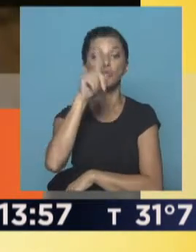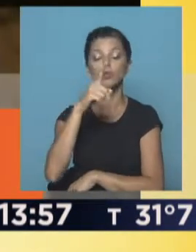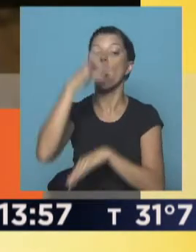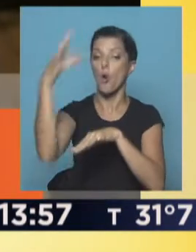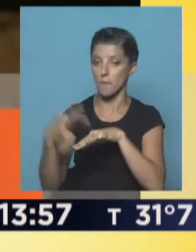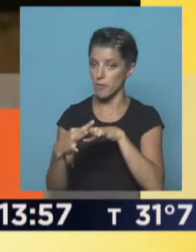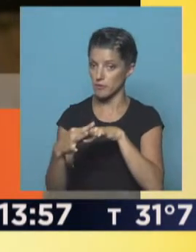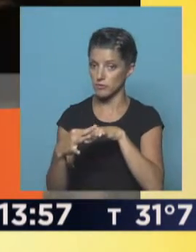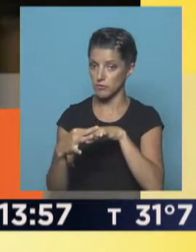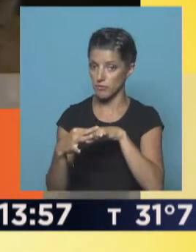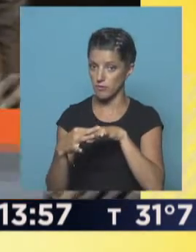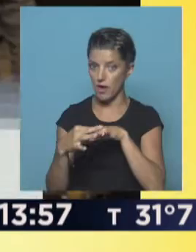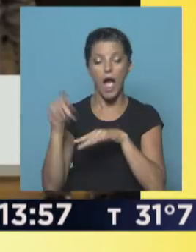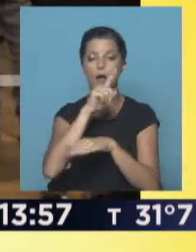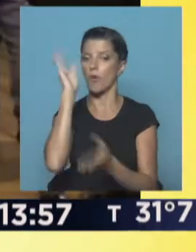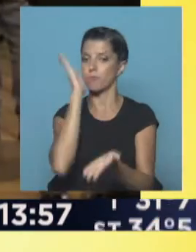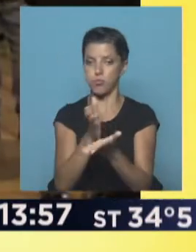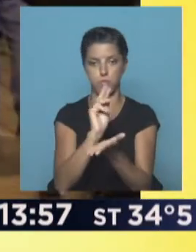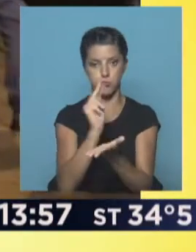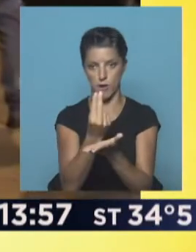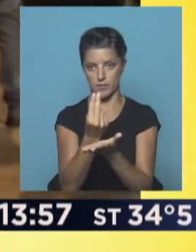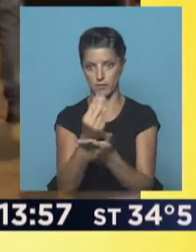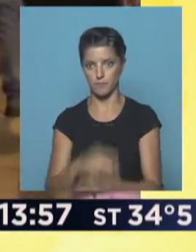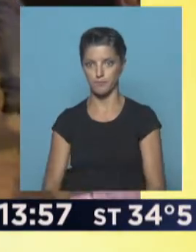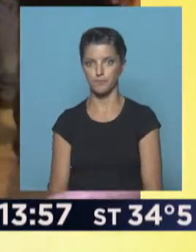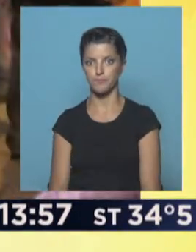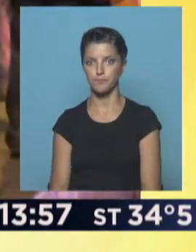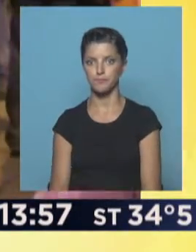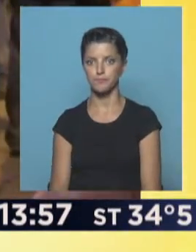a no pedir la pena de muerte en su caso.